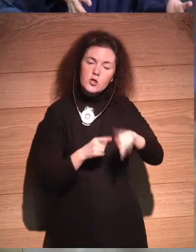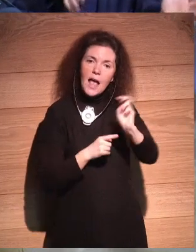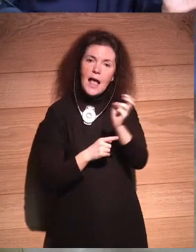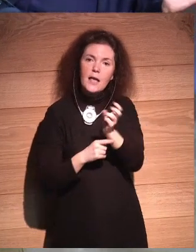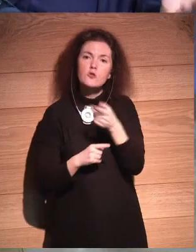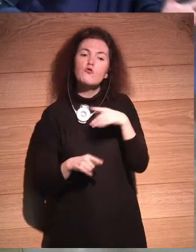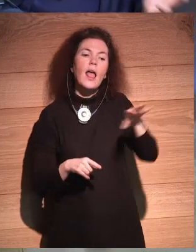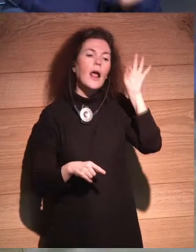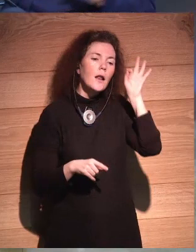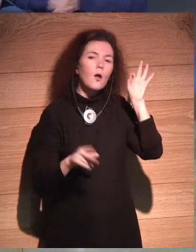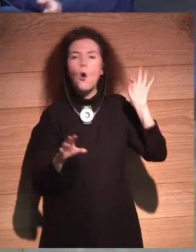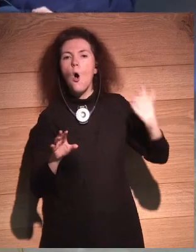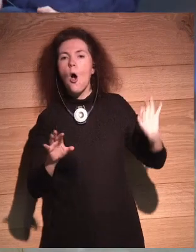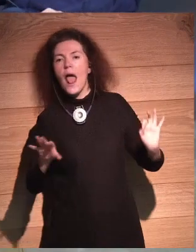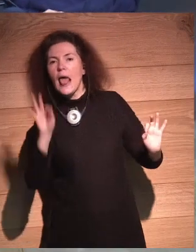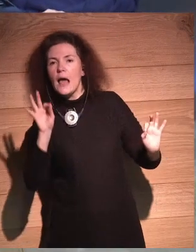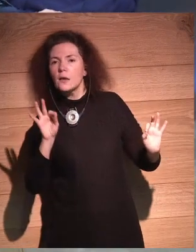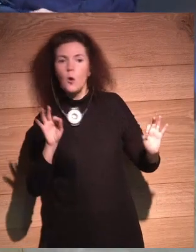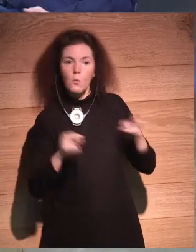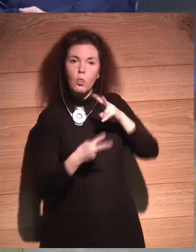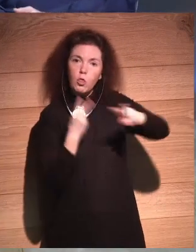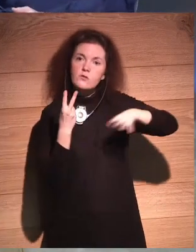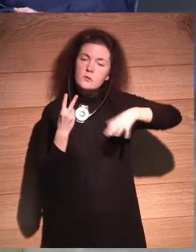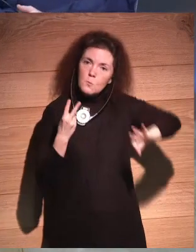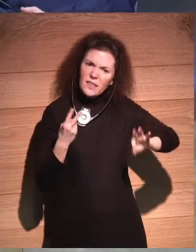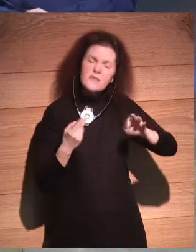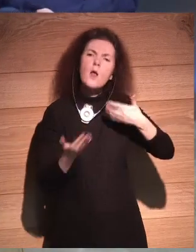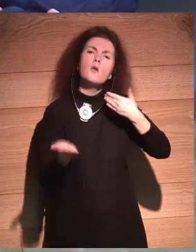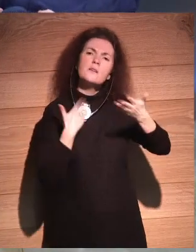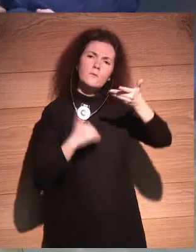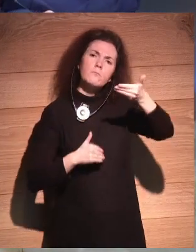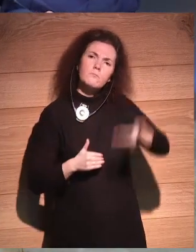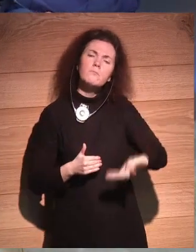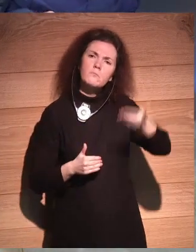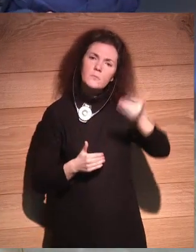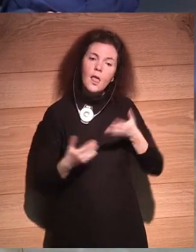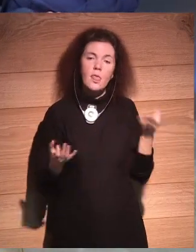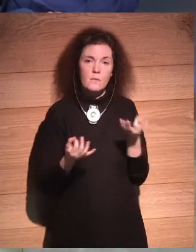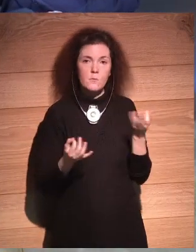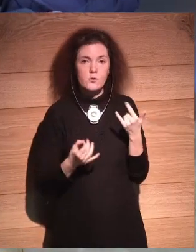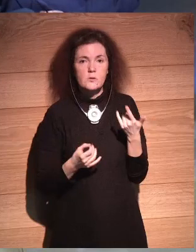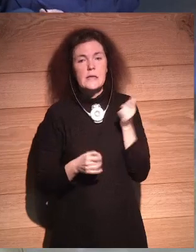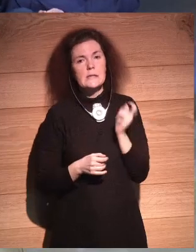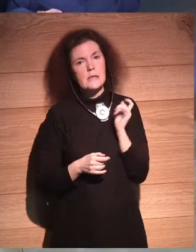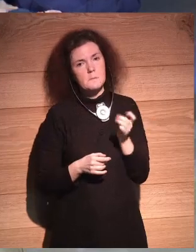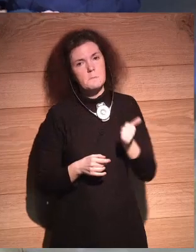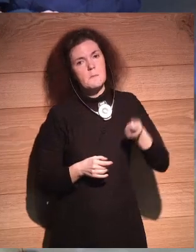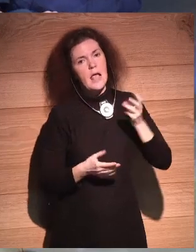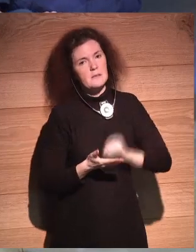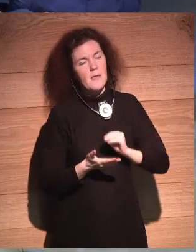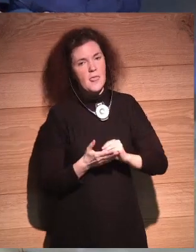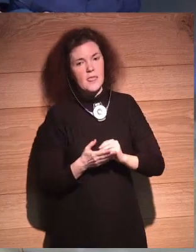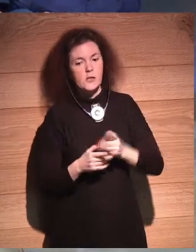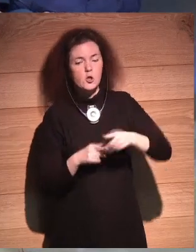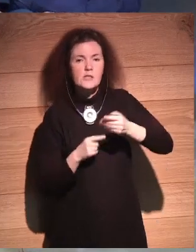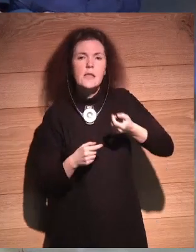tiene que ser una o la otra. Y yo creo que esto es una conversación muy importante que deberíamos tener más a menudo sobre qué es lo